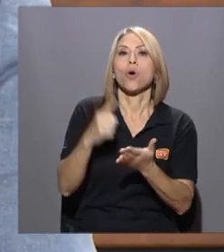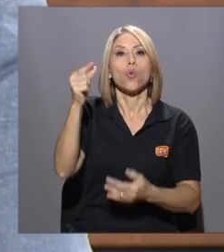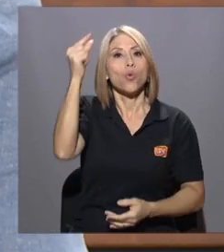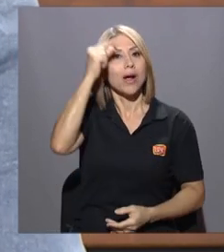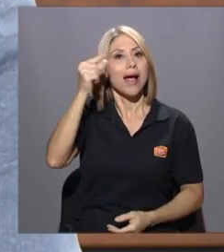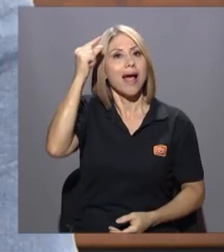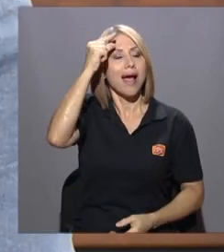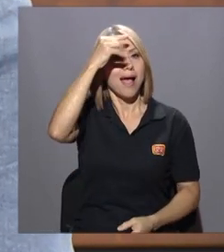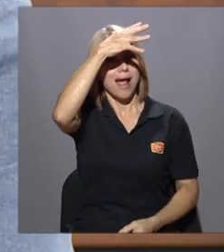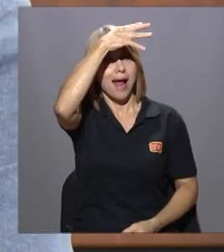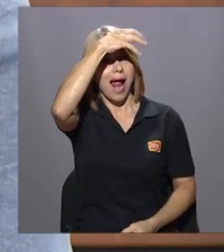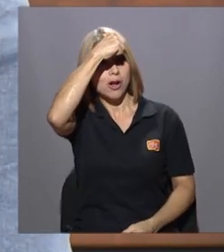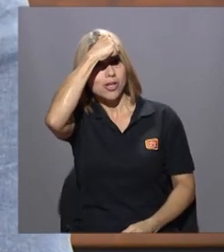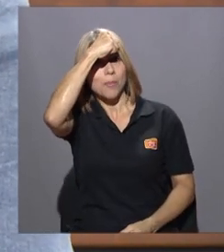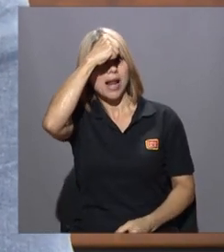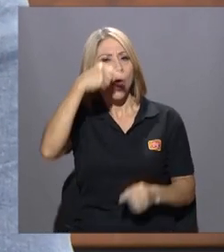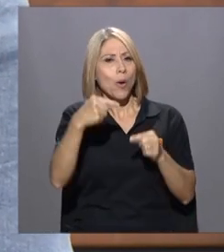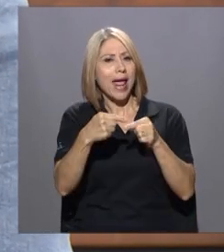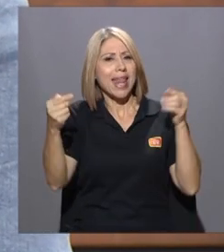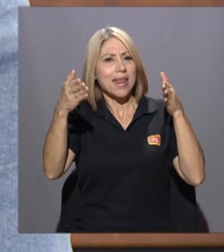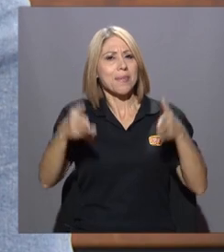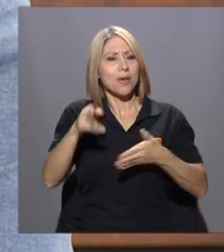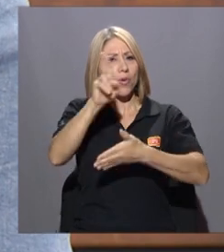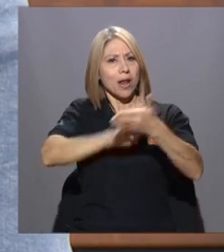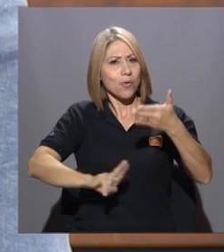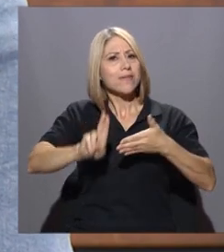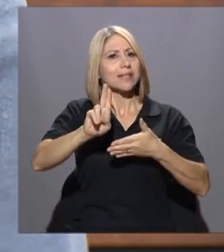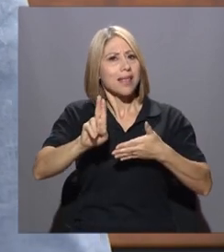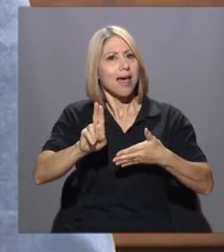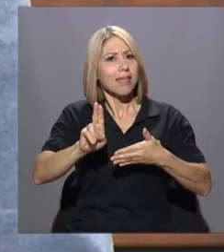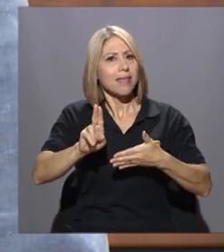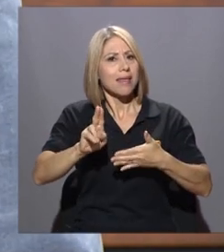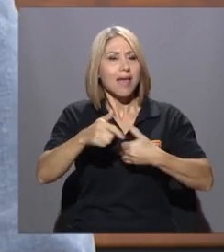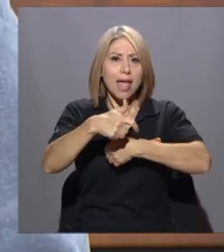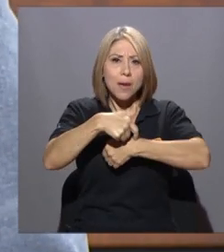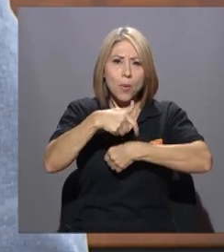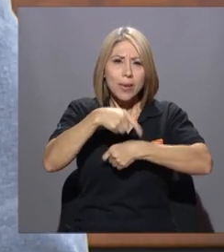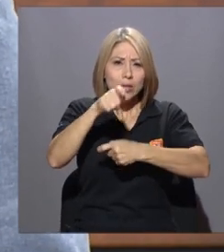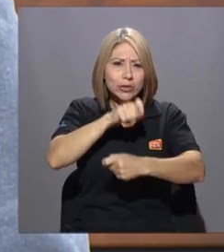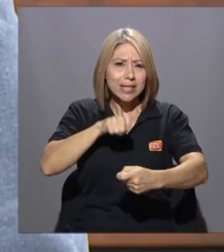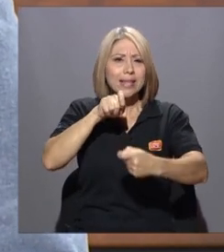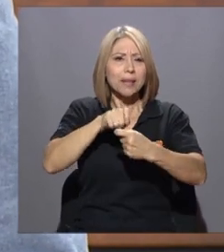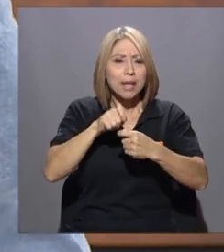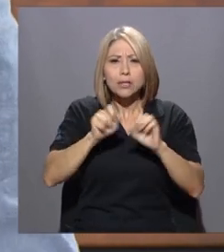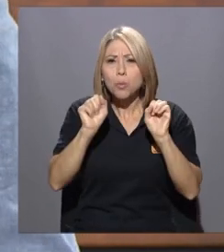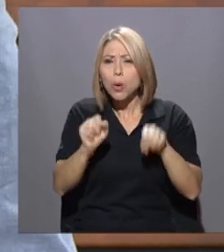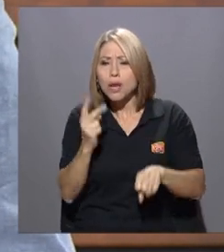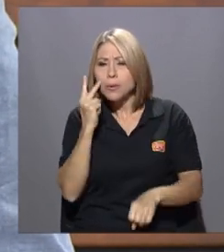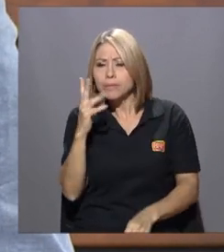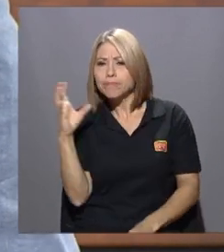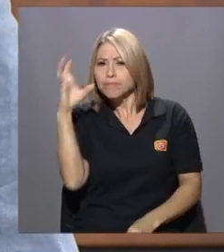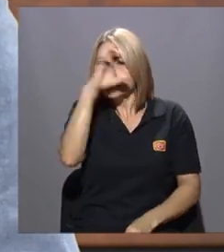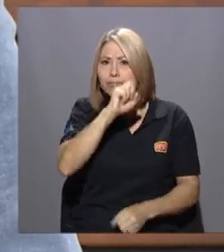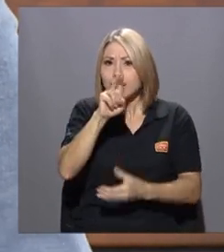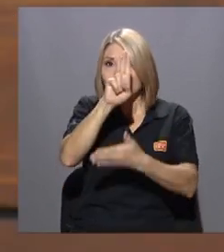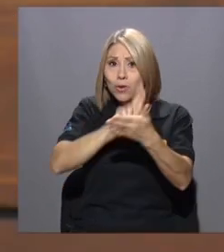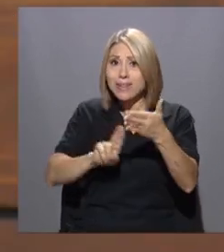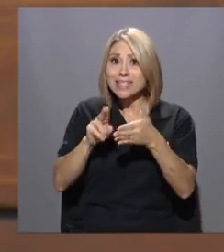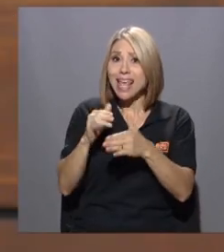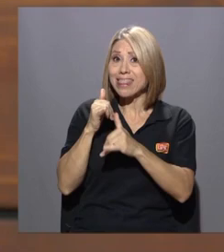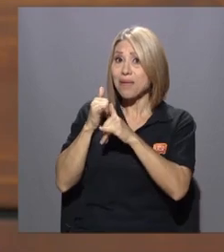muy enemigo de la universidad, de algún modo. Y en momentos determinados podríamos percibir que la universidad entonces demandaría gobierno. ¿Eso es